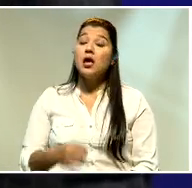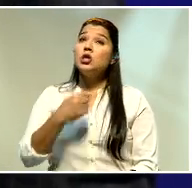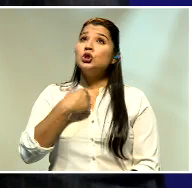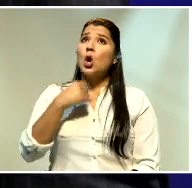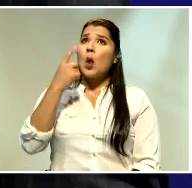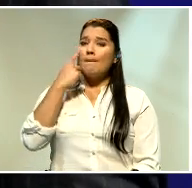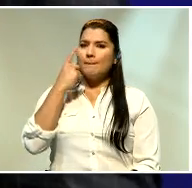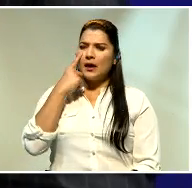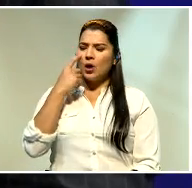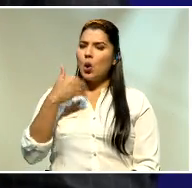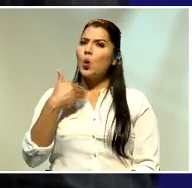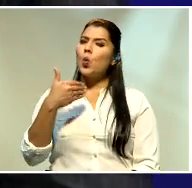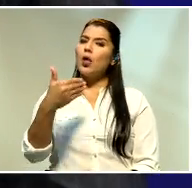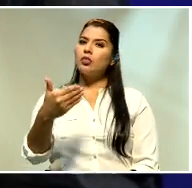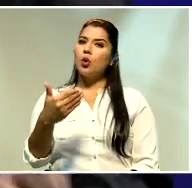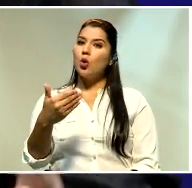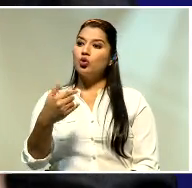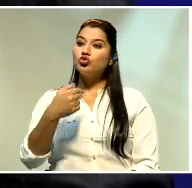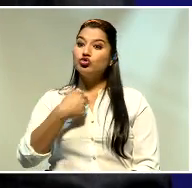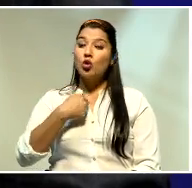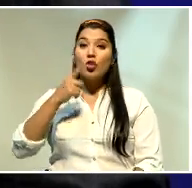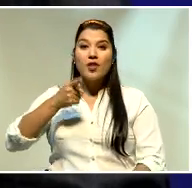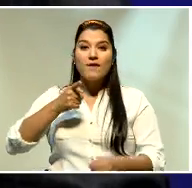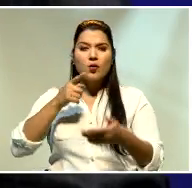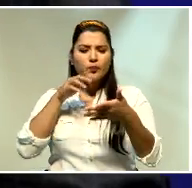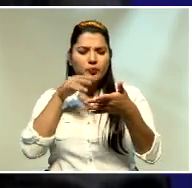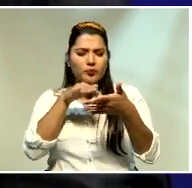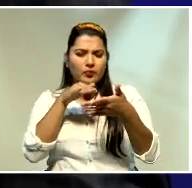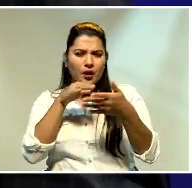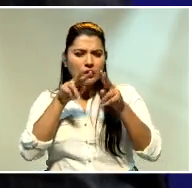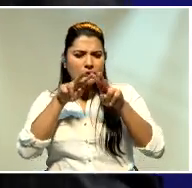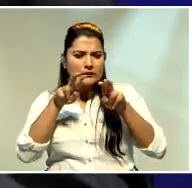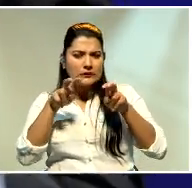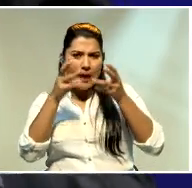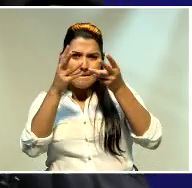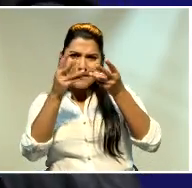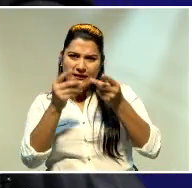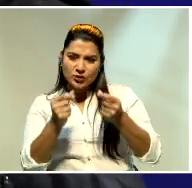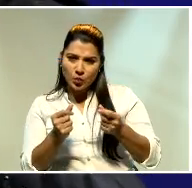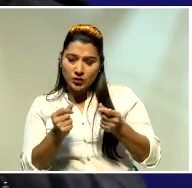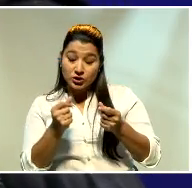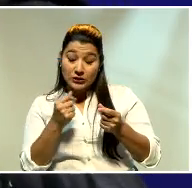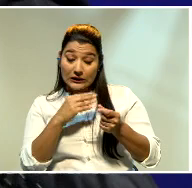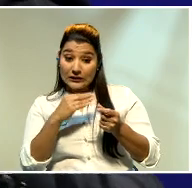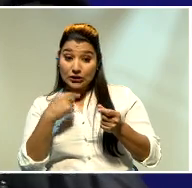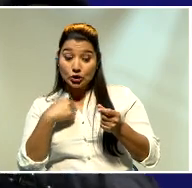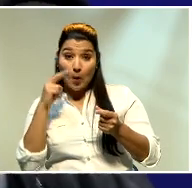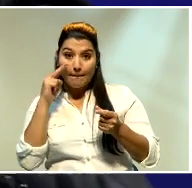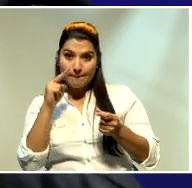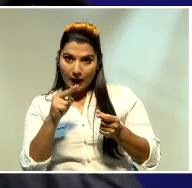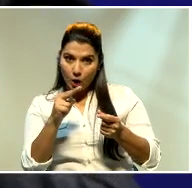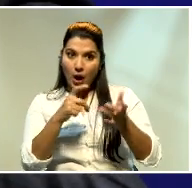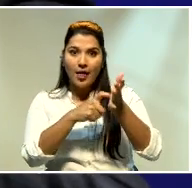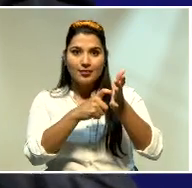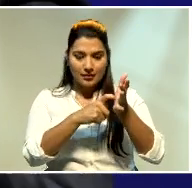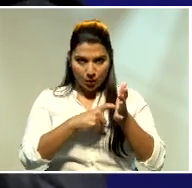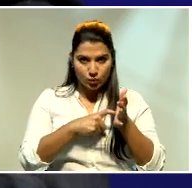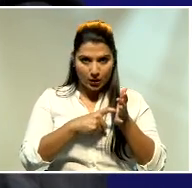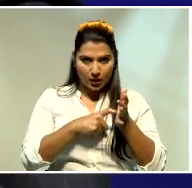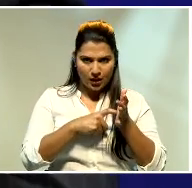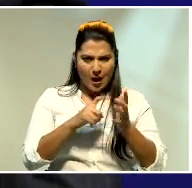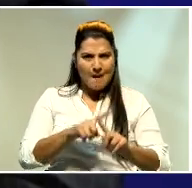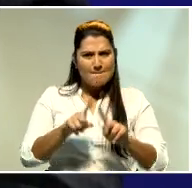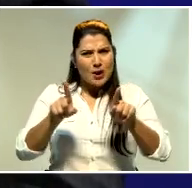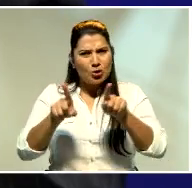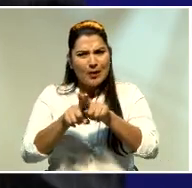veo sobre todo cuando tengo que estudiar el presupuesto y veo la partida, no solo de deuda, sino